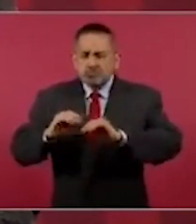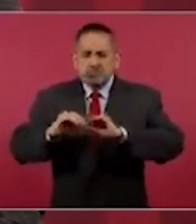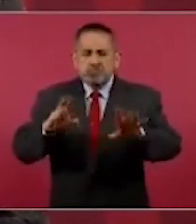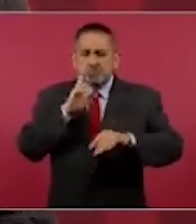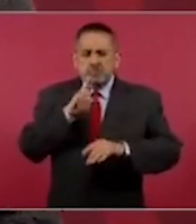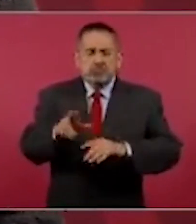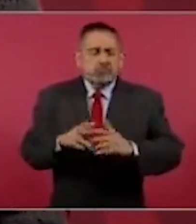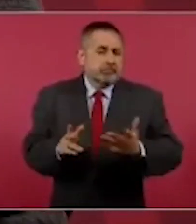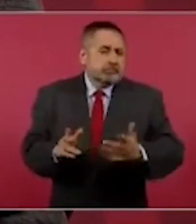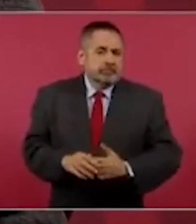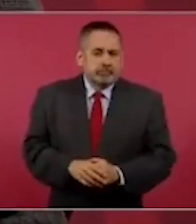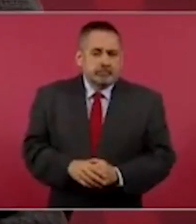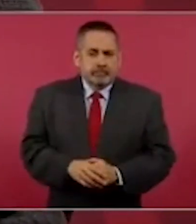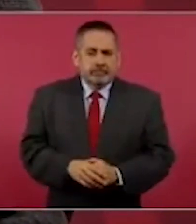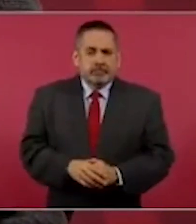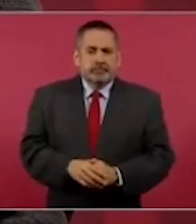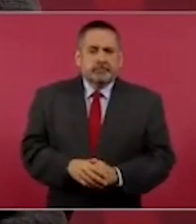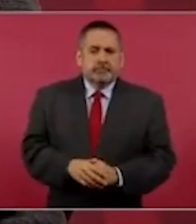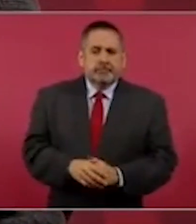pero no se puede